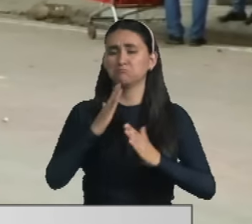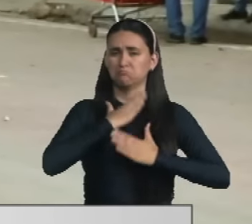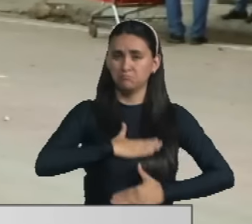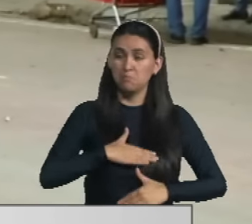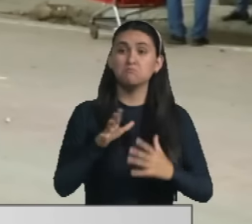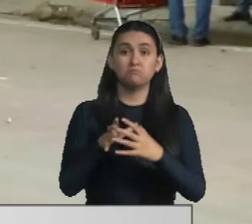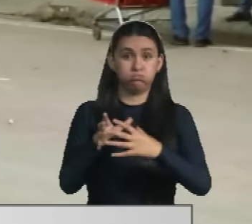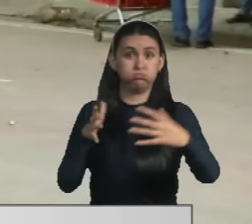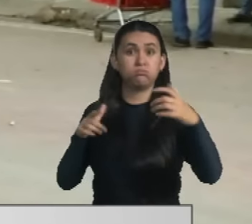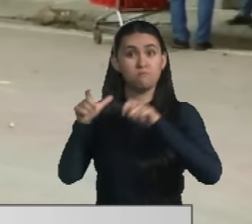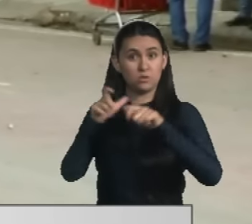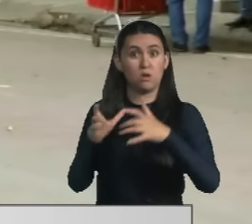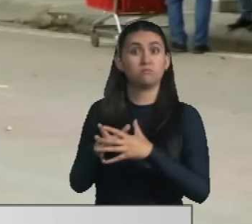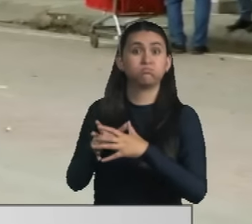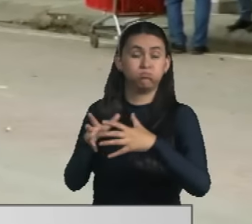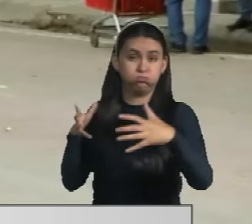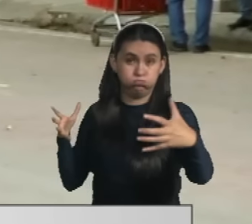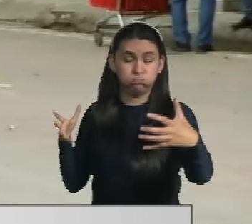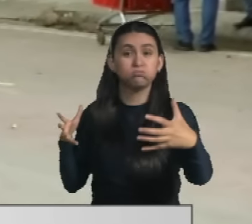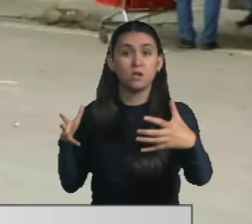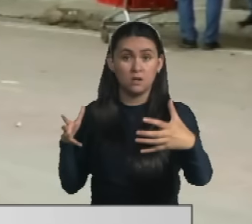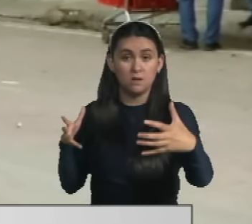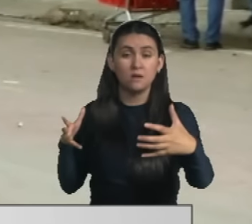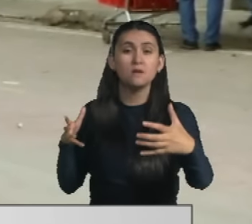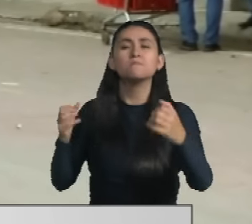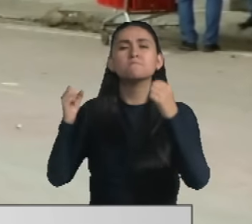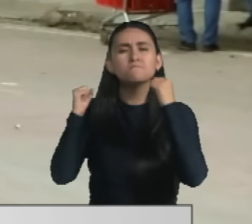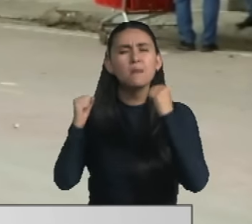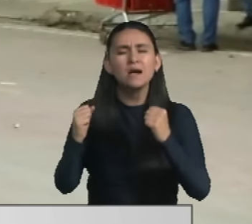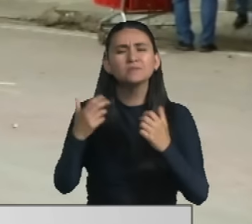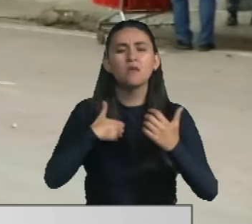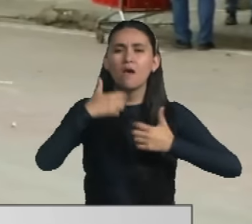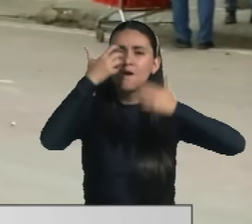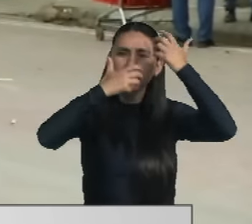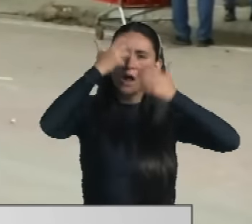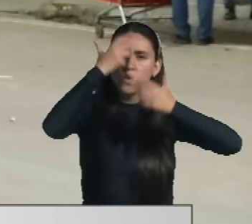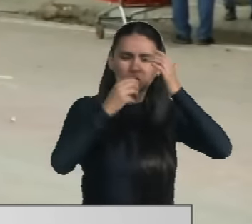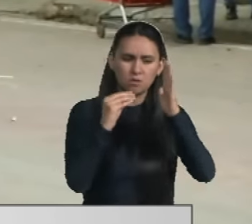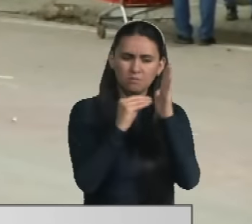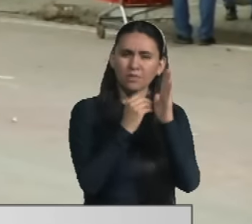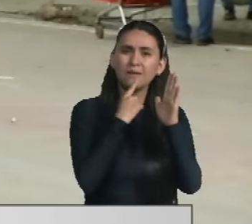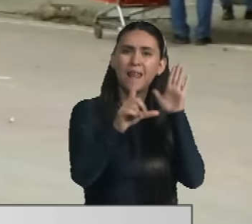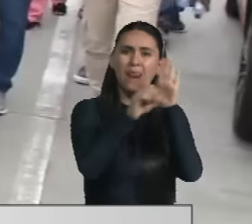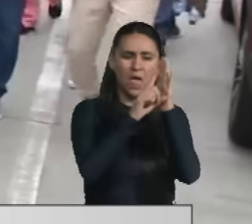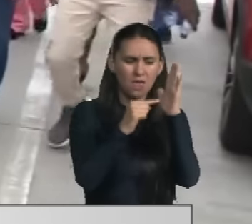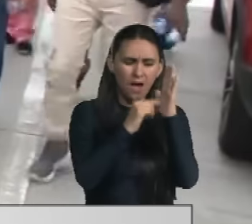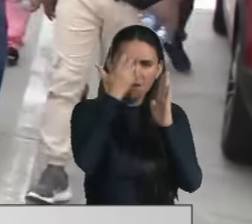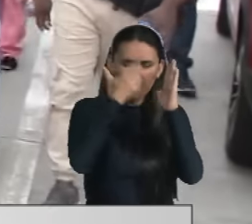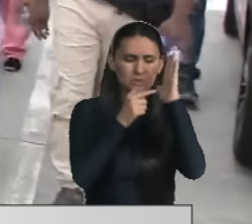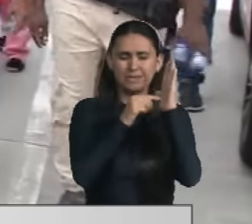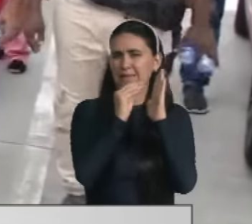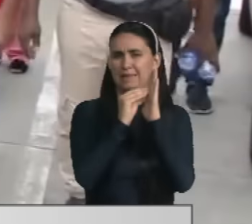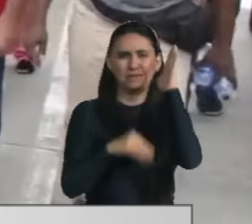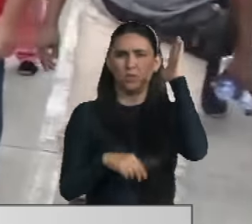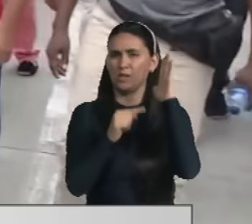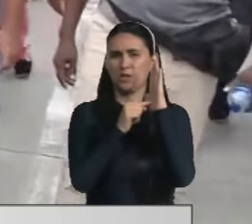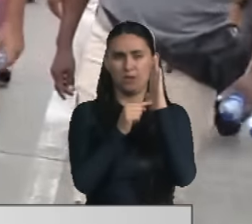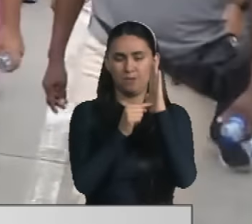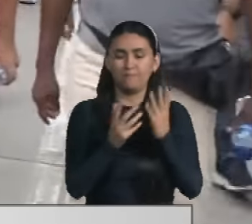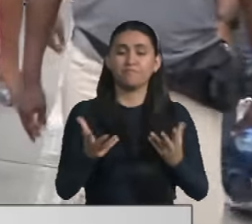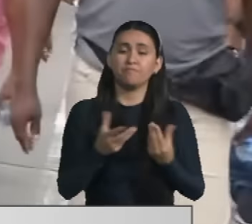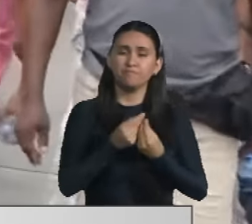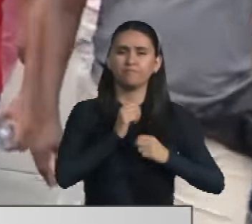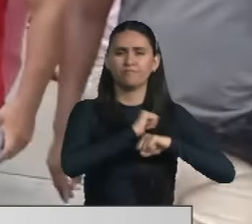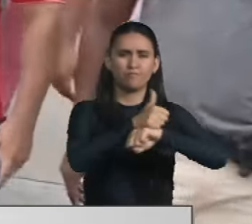de docentes que rechazan principalmente la evaluación que se contempla en la nueva ley estatutaria. Directivas docentes y